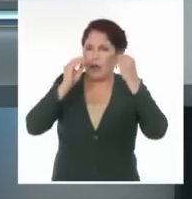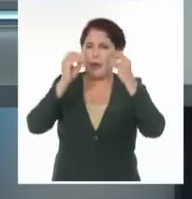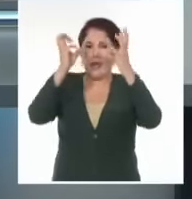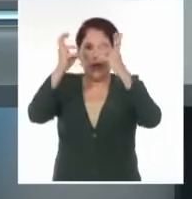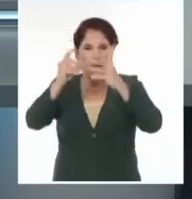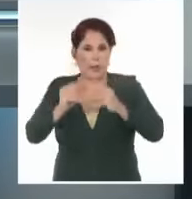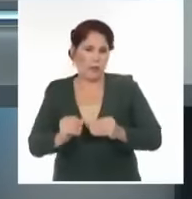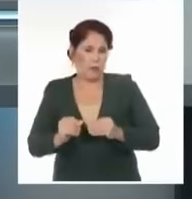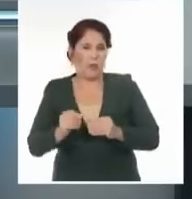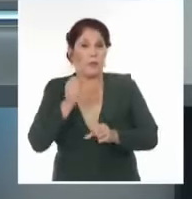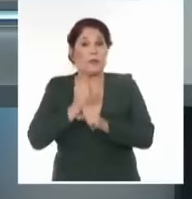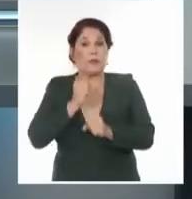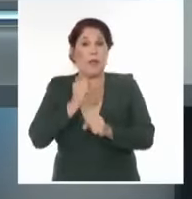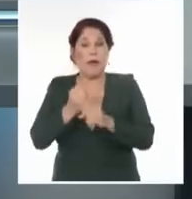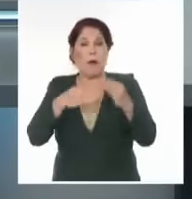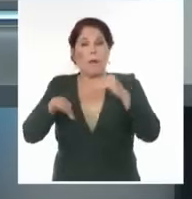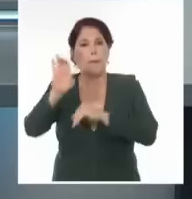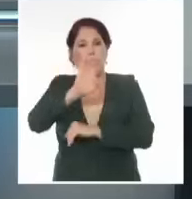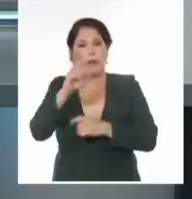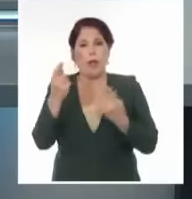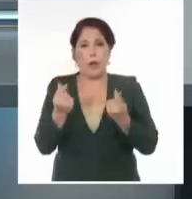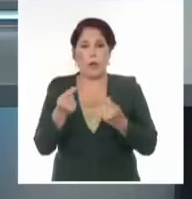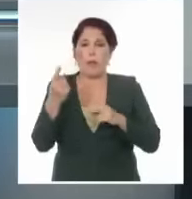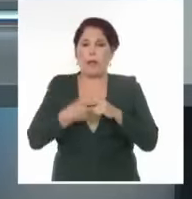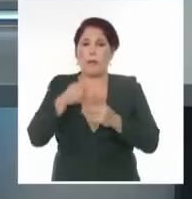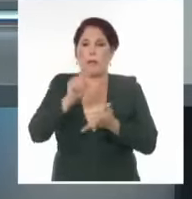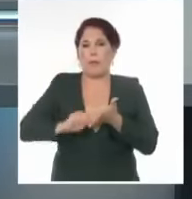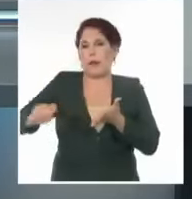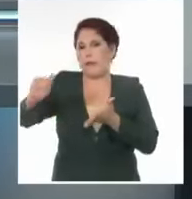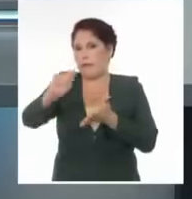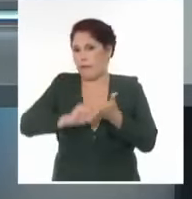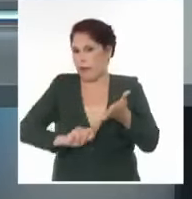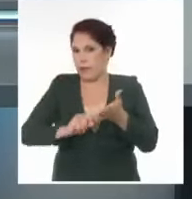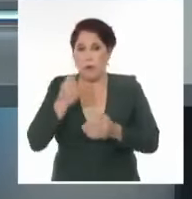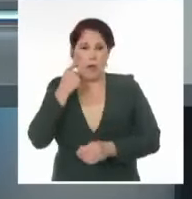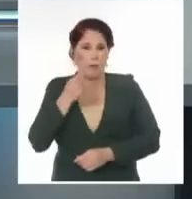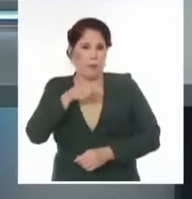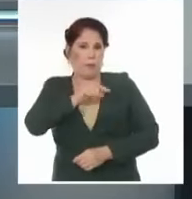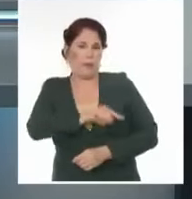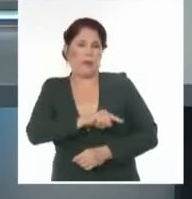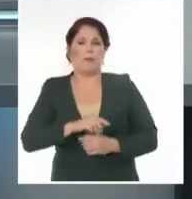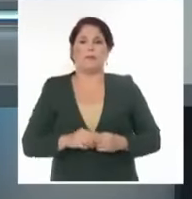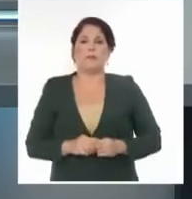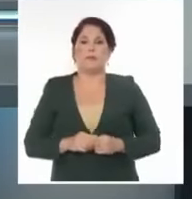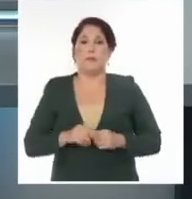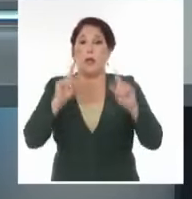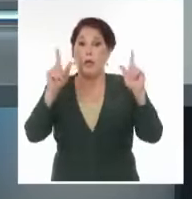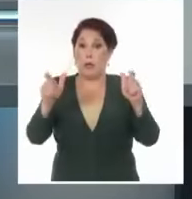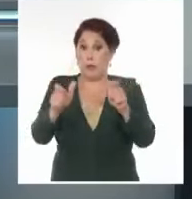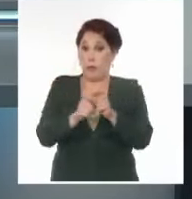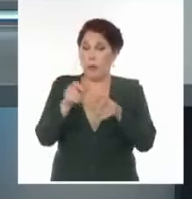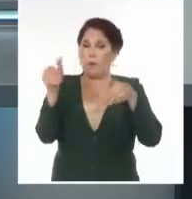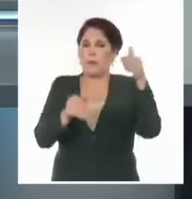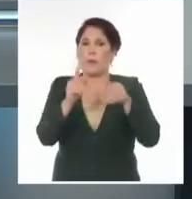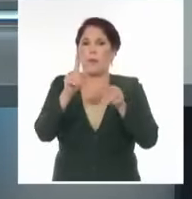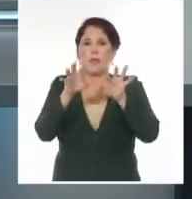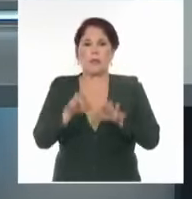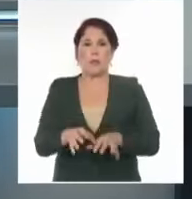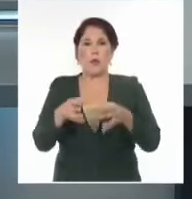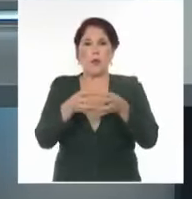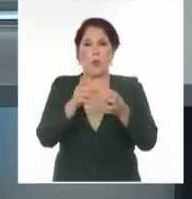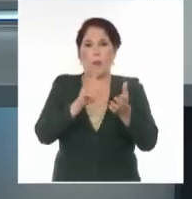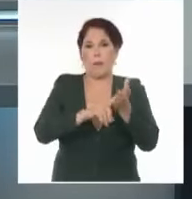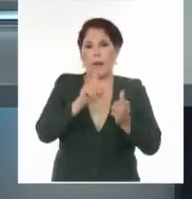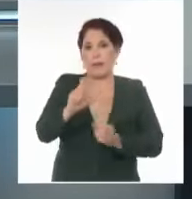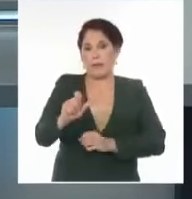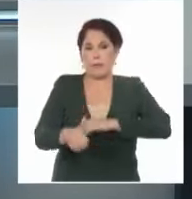resultados de la labor del Ministerio de Economía y Planificación en el pasado año. A la cita asistió el primer secretario del Comité Central del